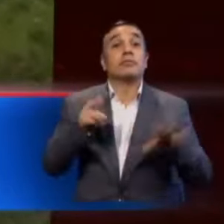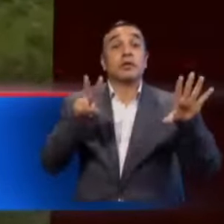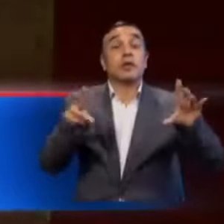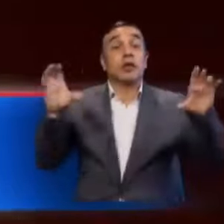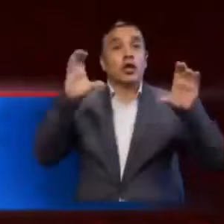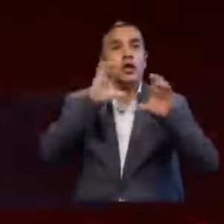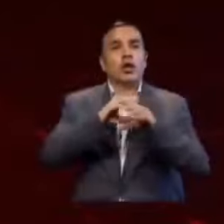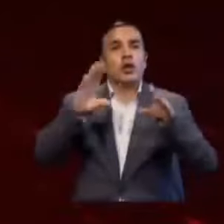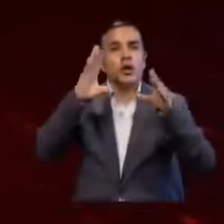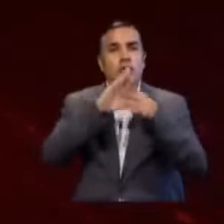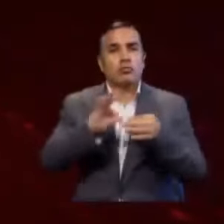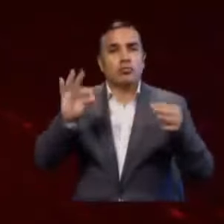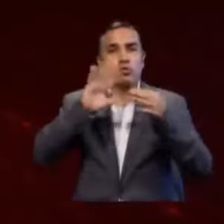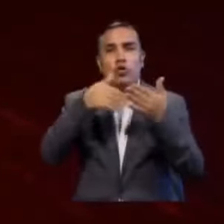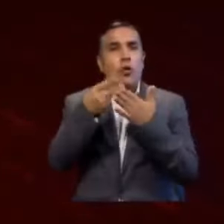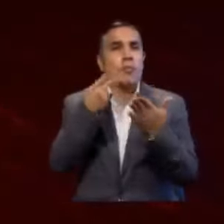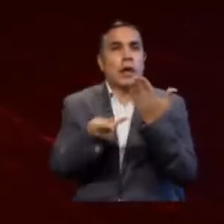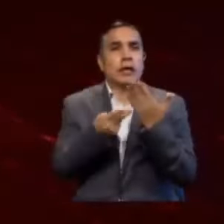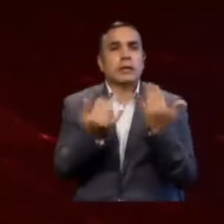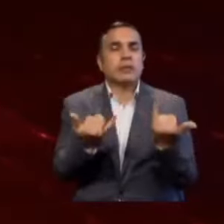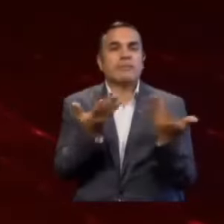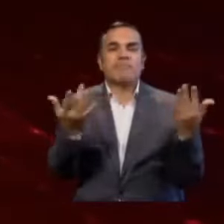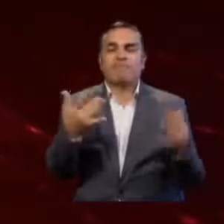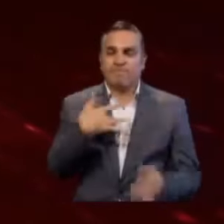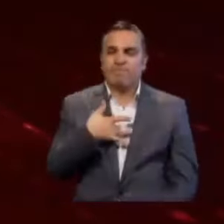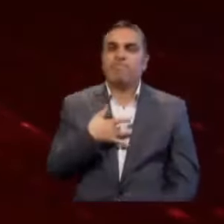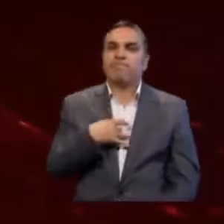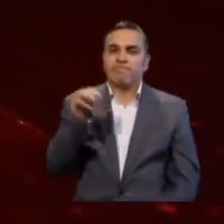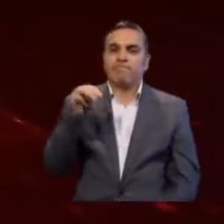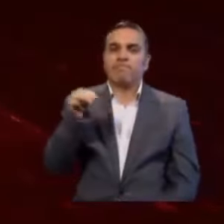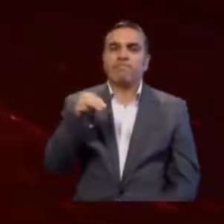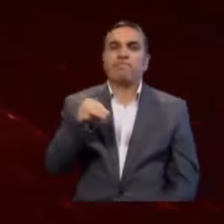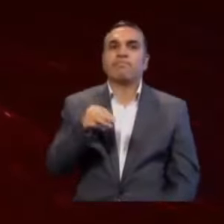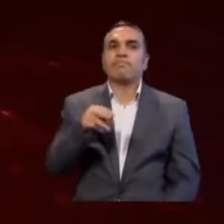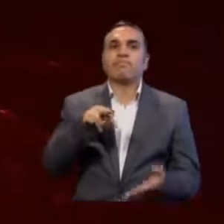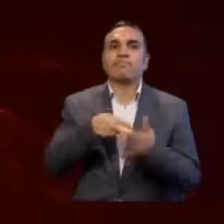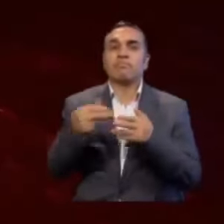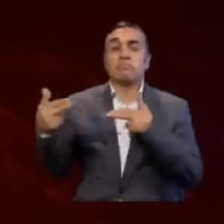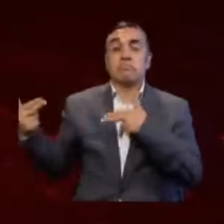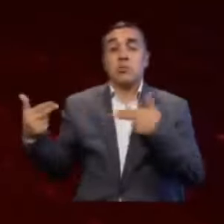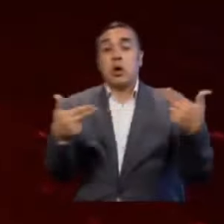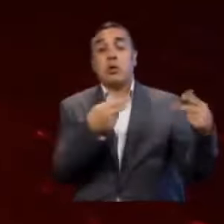ustedes comentándoles todo lo que ha sucedido lamentablemente en este martes de